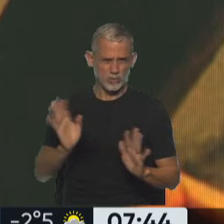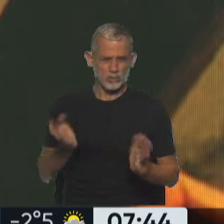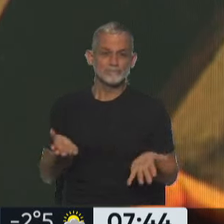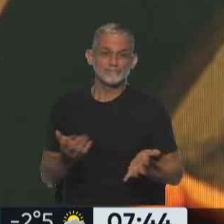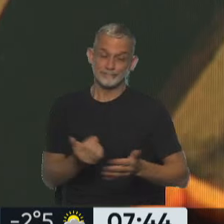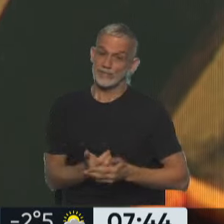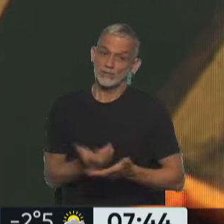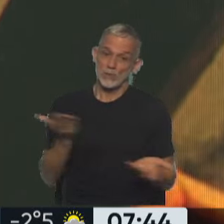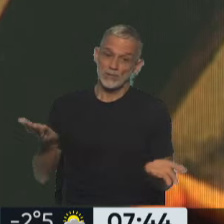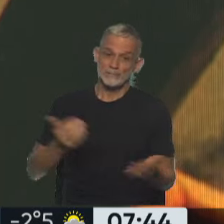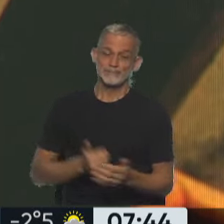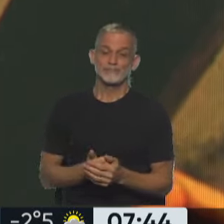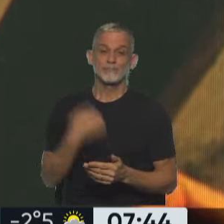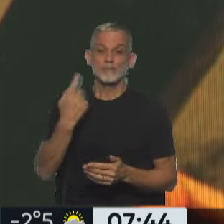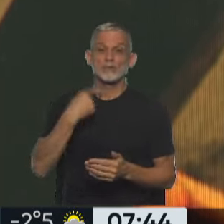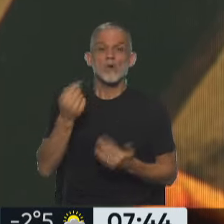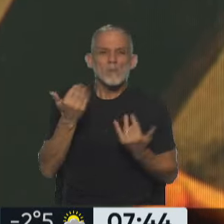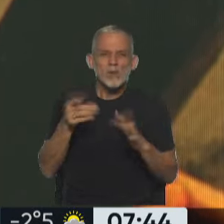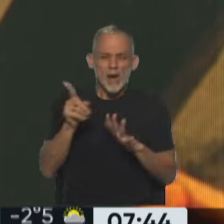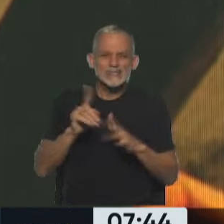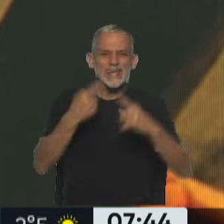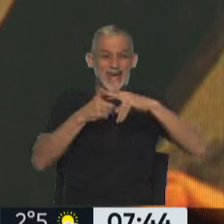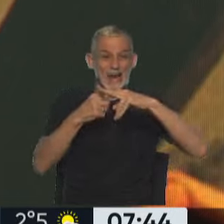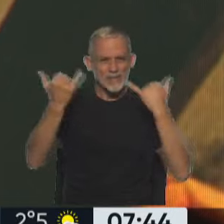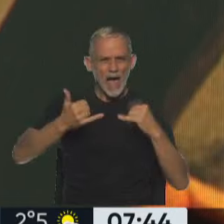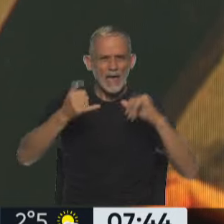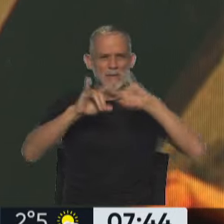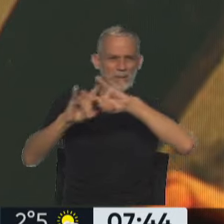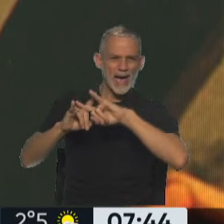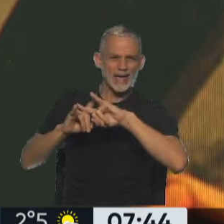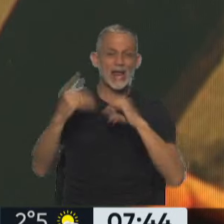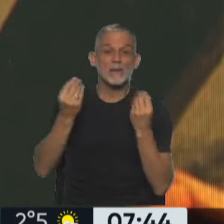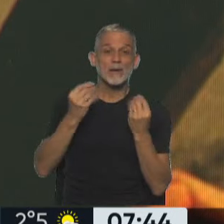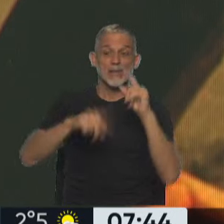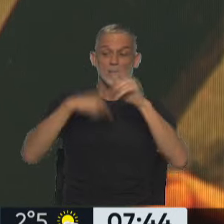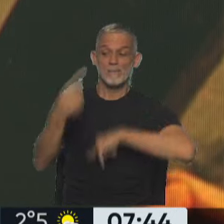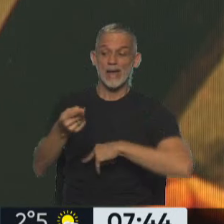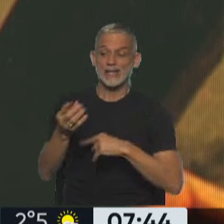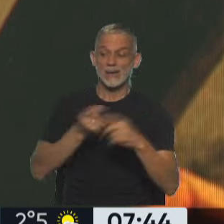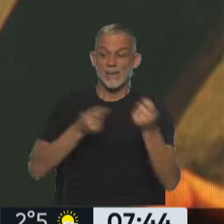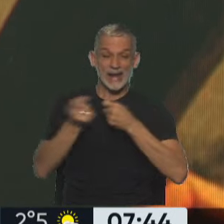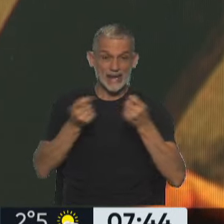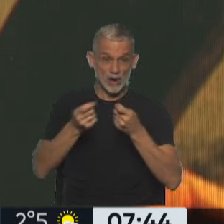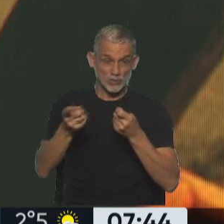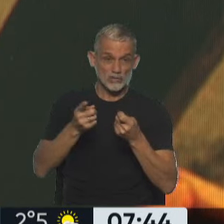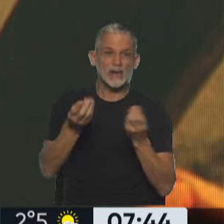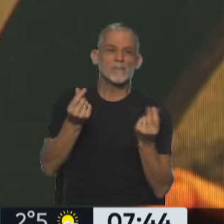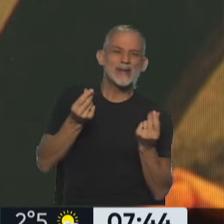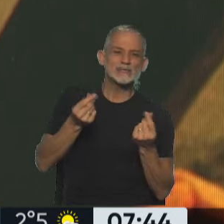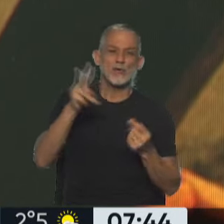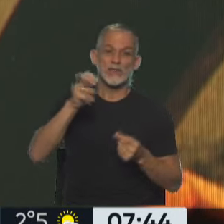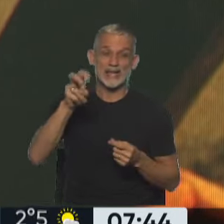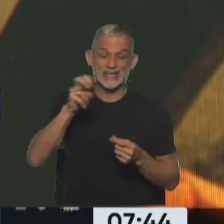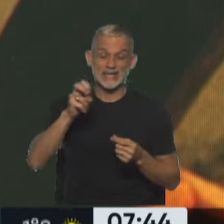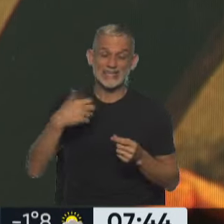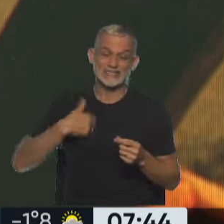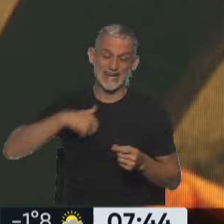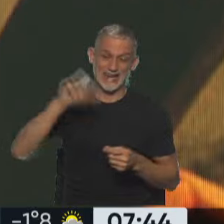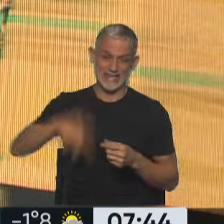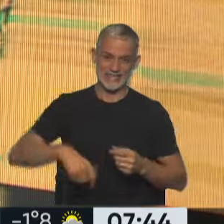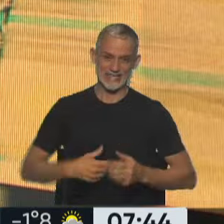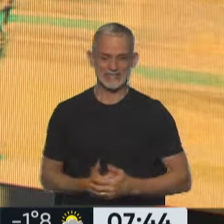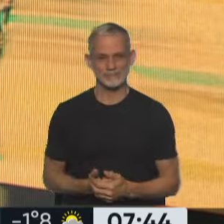así que bueno, nos podemos agarrar de estas herramientas y ver qué pasa mañana para negociar el precio de los alquileres en la República Argentina.